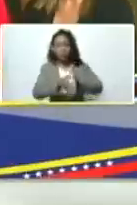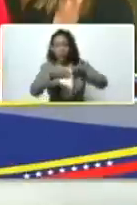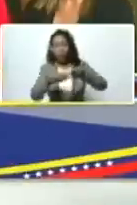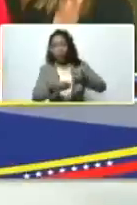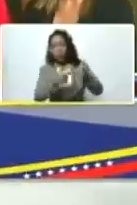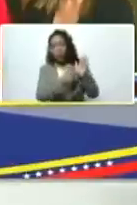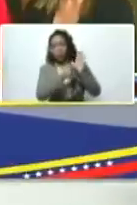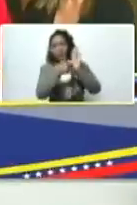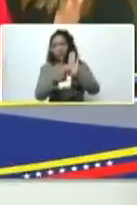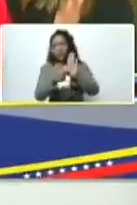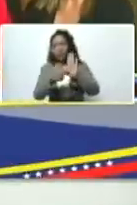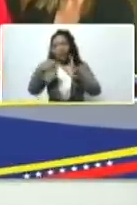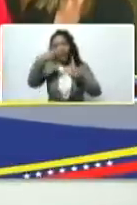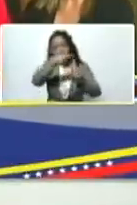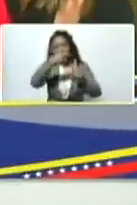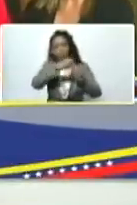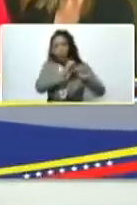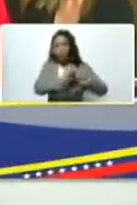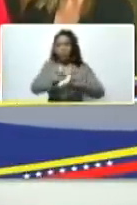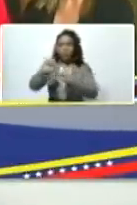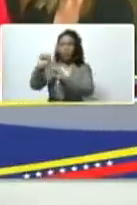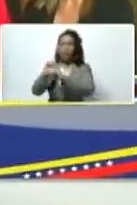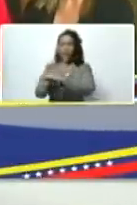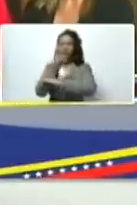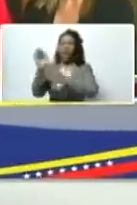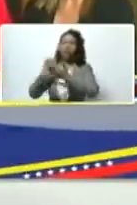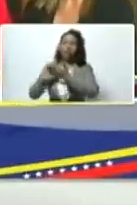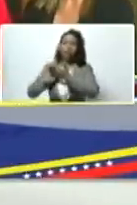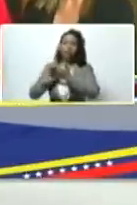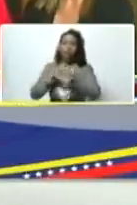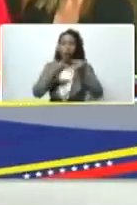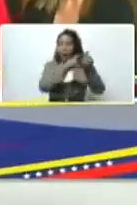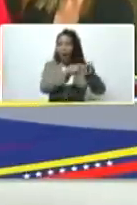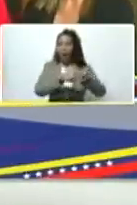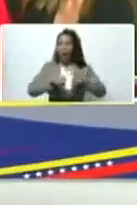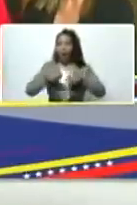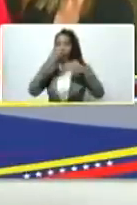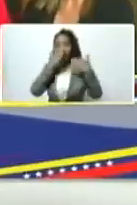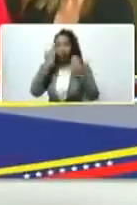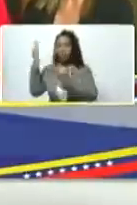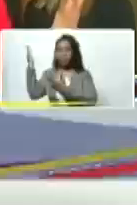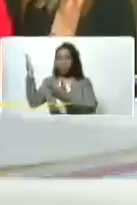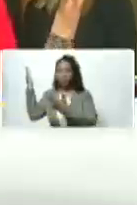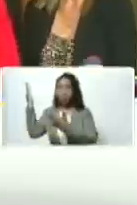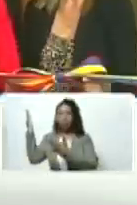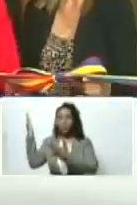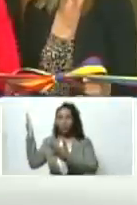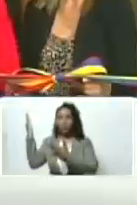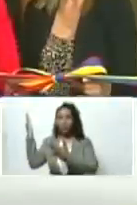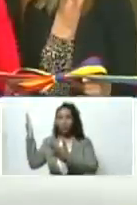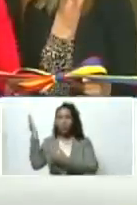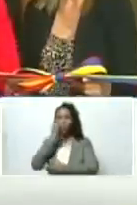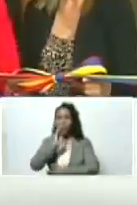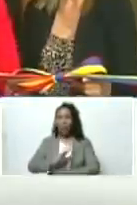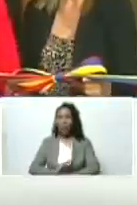fértil la solución para el agro adelante Barinas